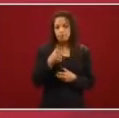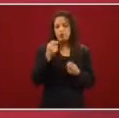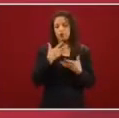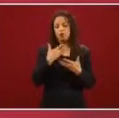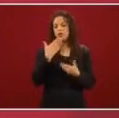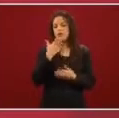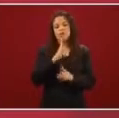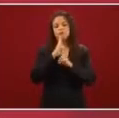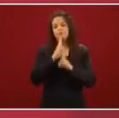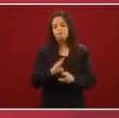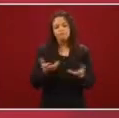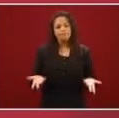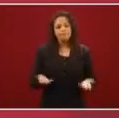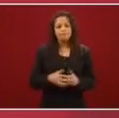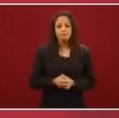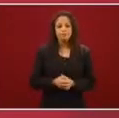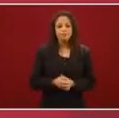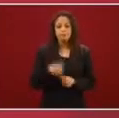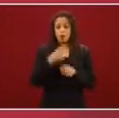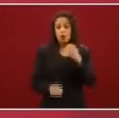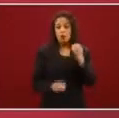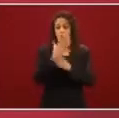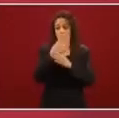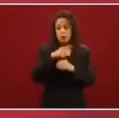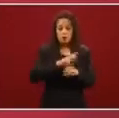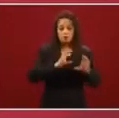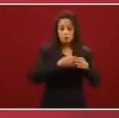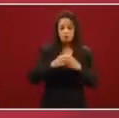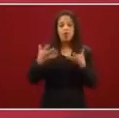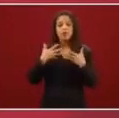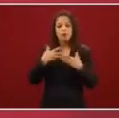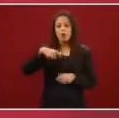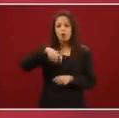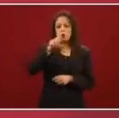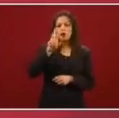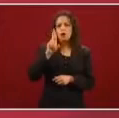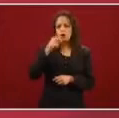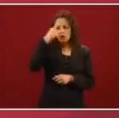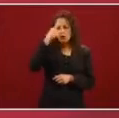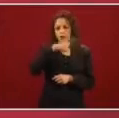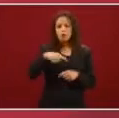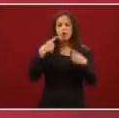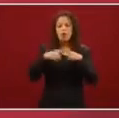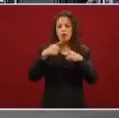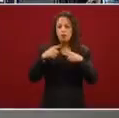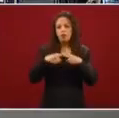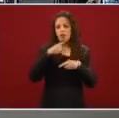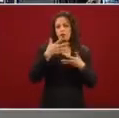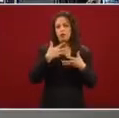resultados. Además, las nuevas concesiones ya traen QR, porque también hemos detectado una gran cantidad de títulos que son falsos.